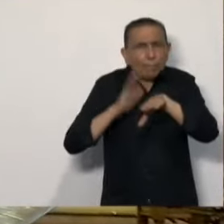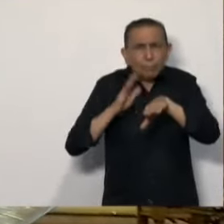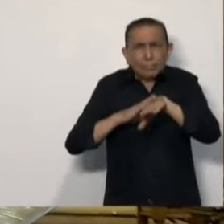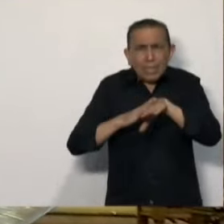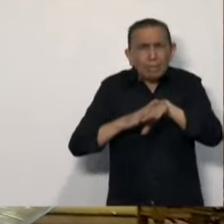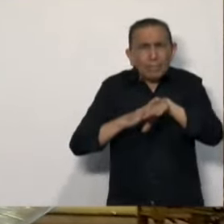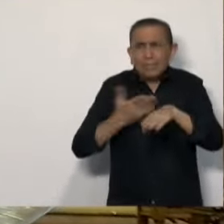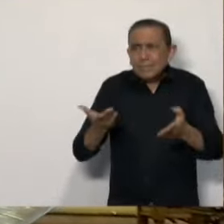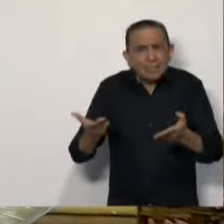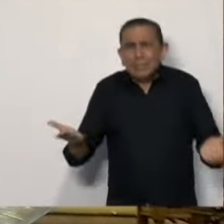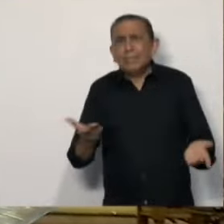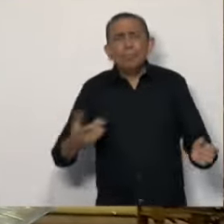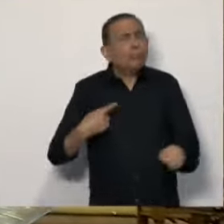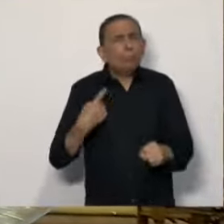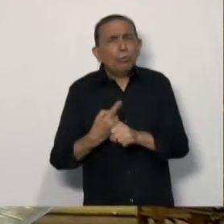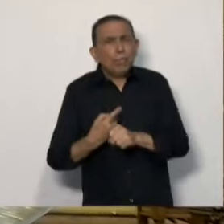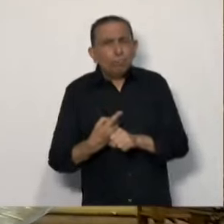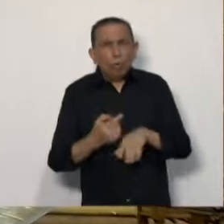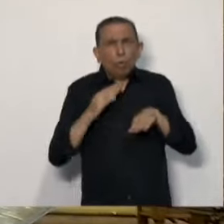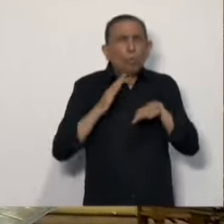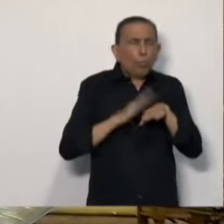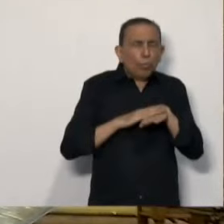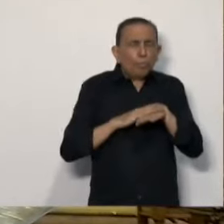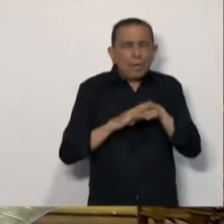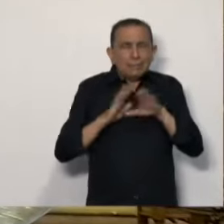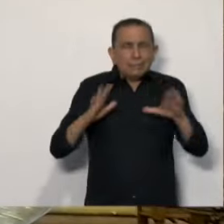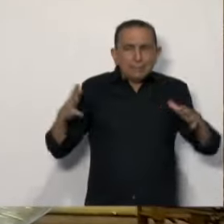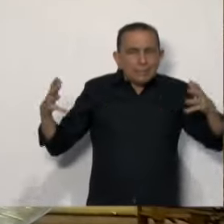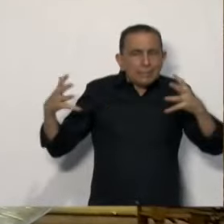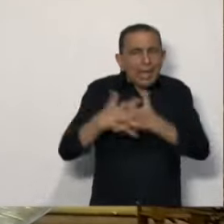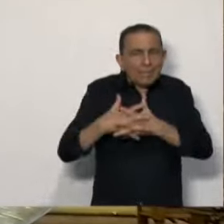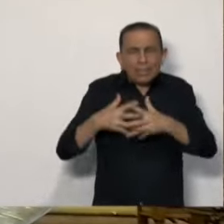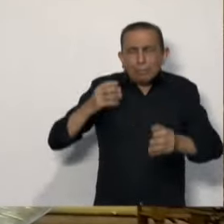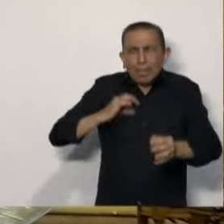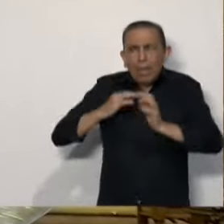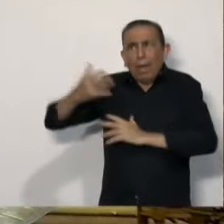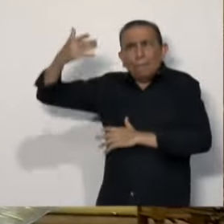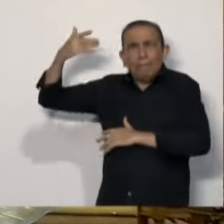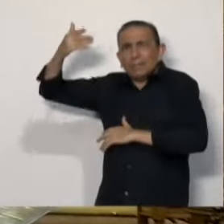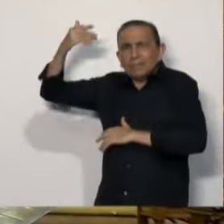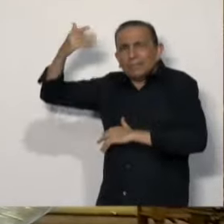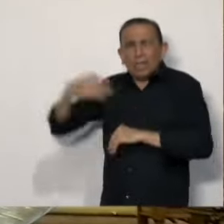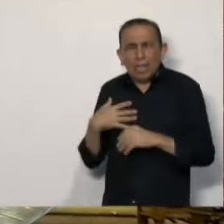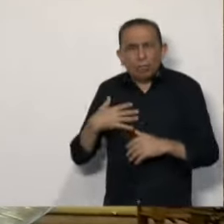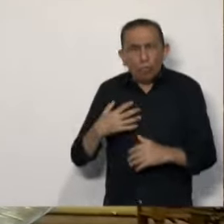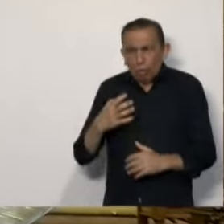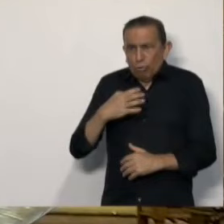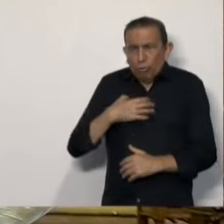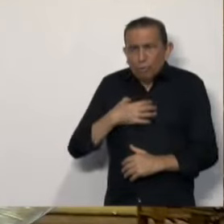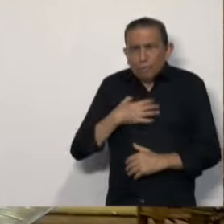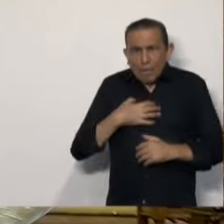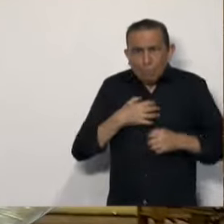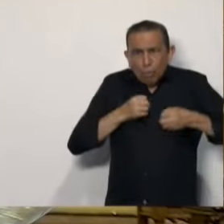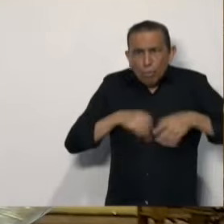acciones. Con la culpa nos quedamos como atrapados en el pasado y no confiamos en la misericordia de